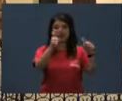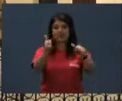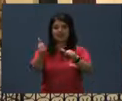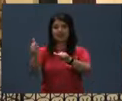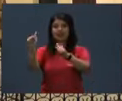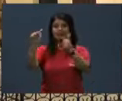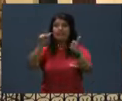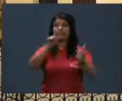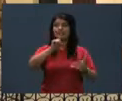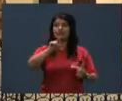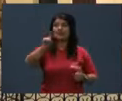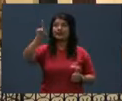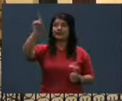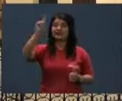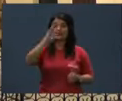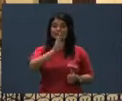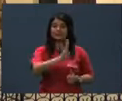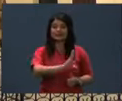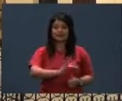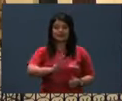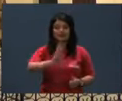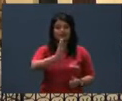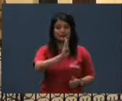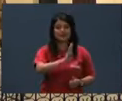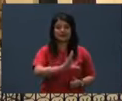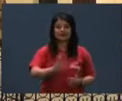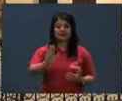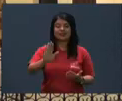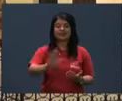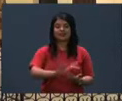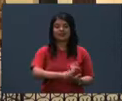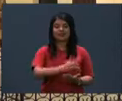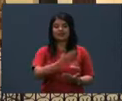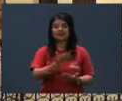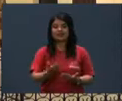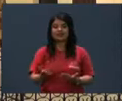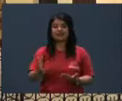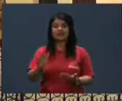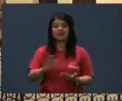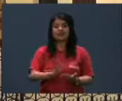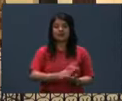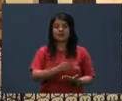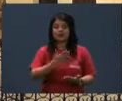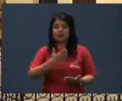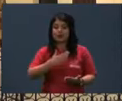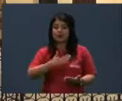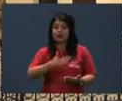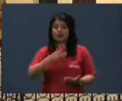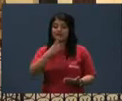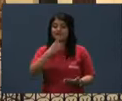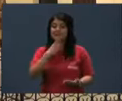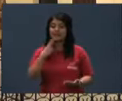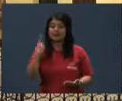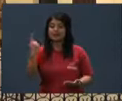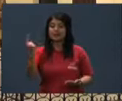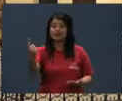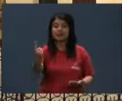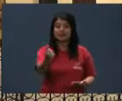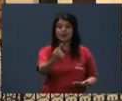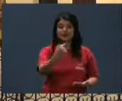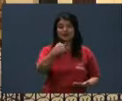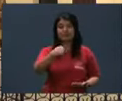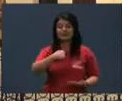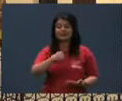alabando tu bondad. A mis hermanos diré